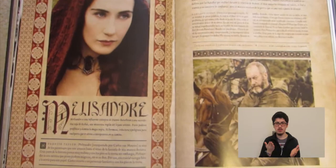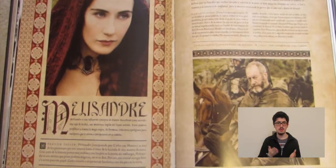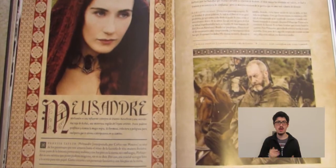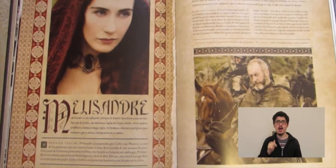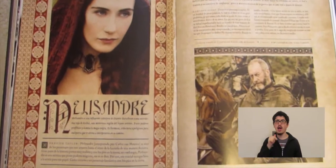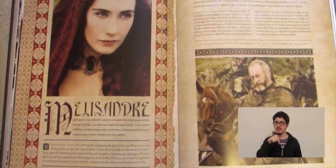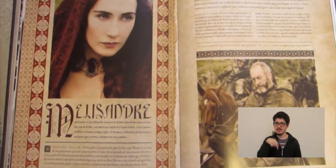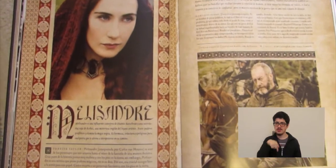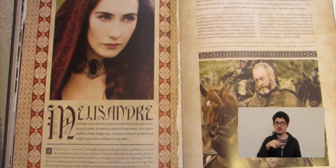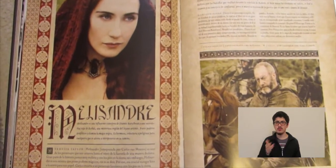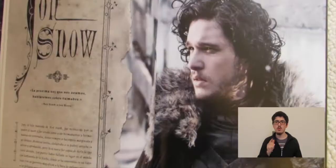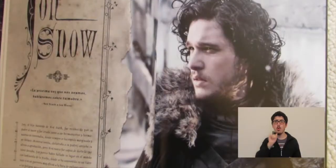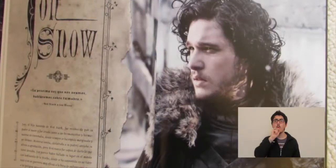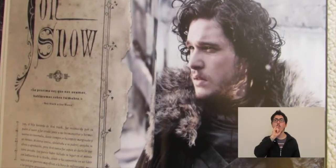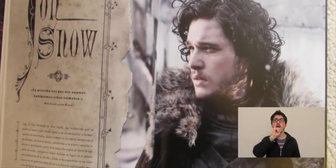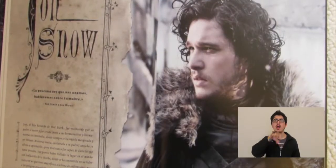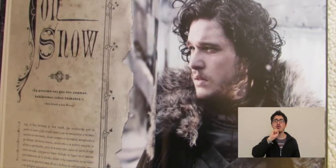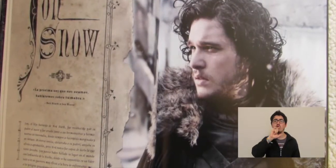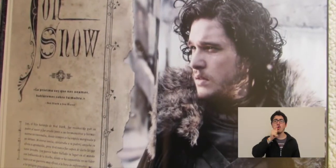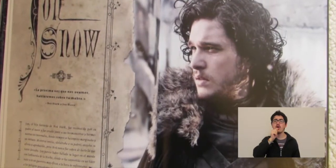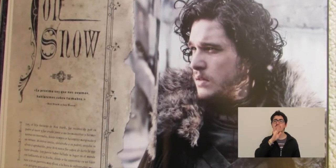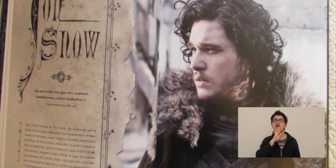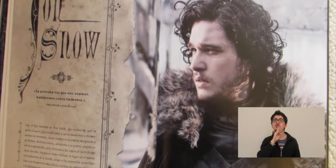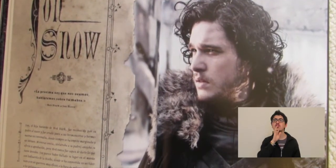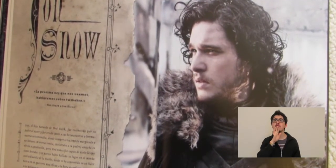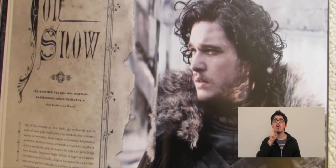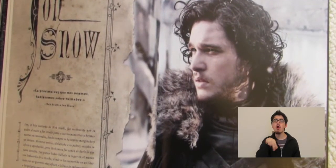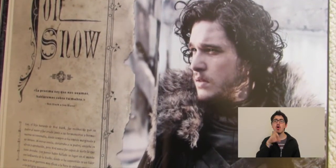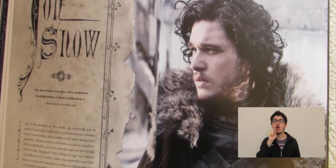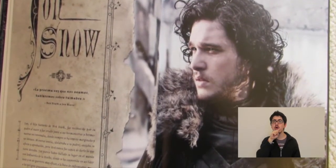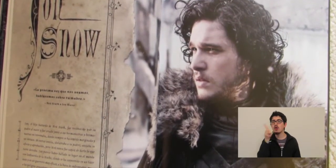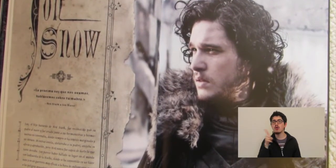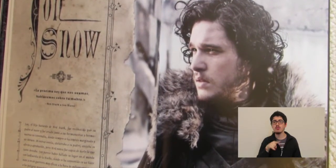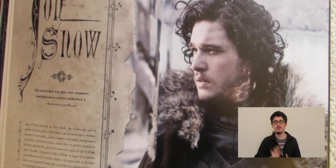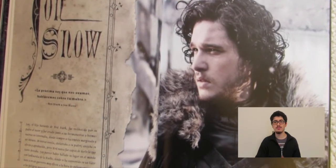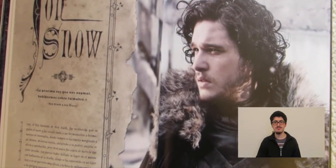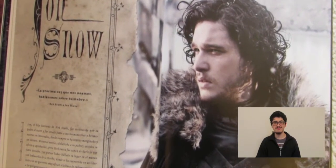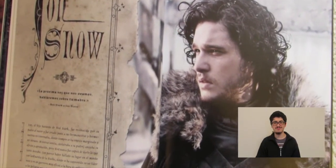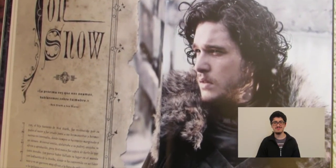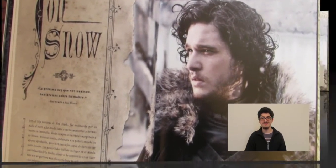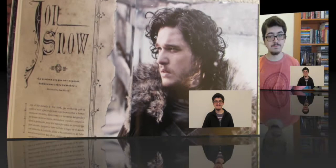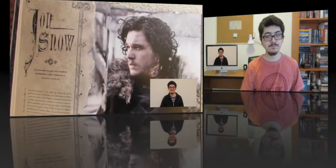con respecto a lo que es hoy en día Juego de Tronos, que es una serie pero extremadamente exitosa.